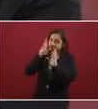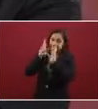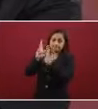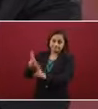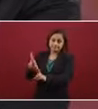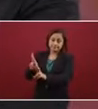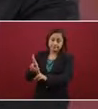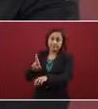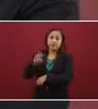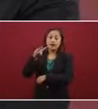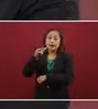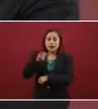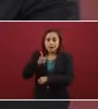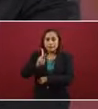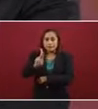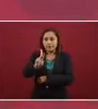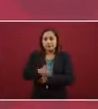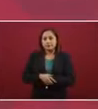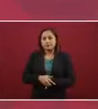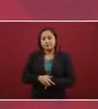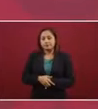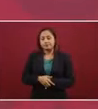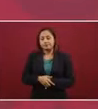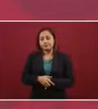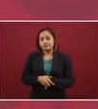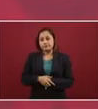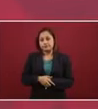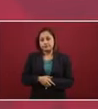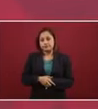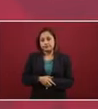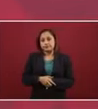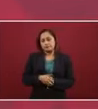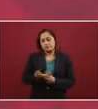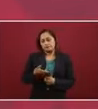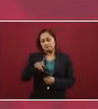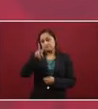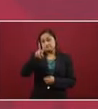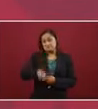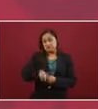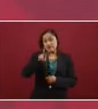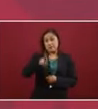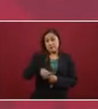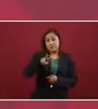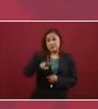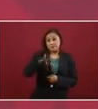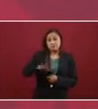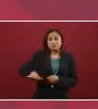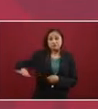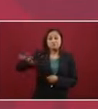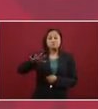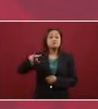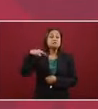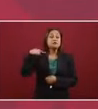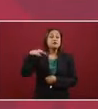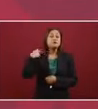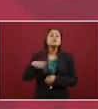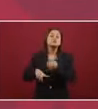es un hecho es que hay un problema en Veracruz